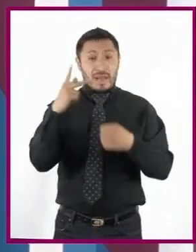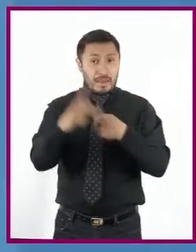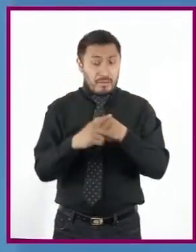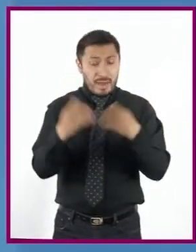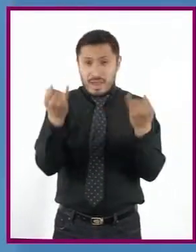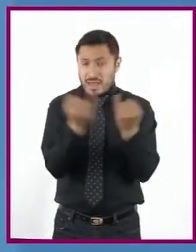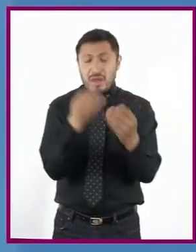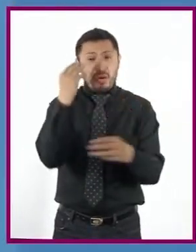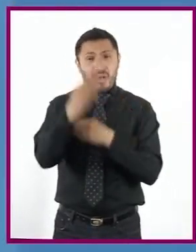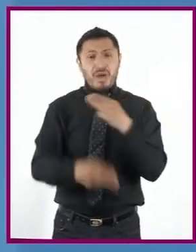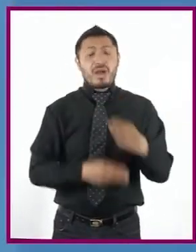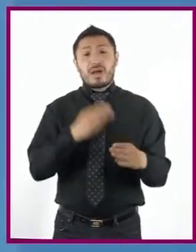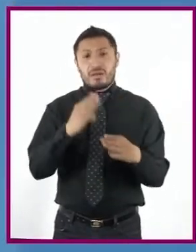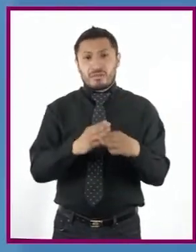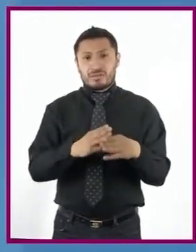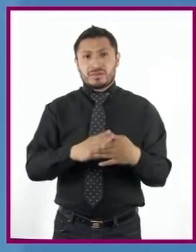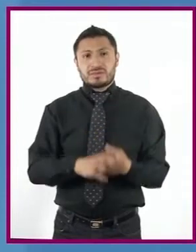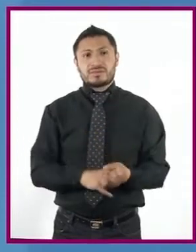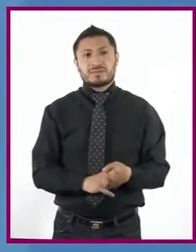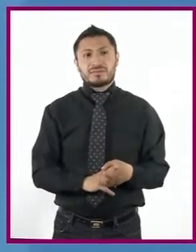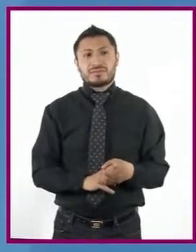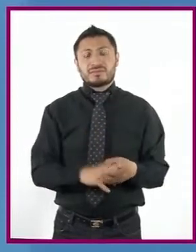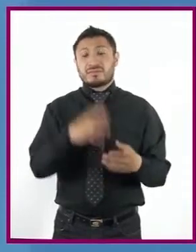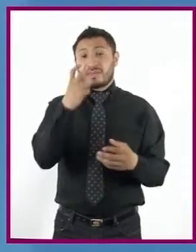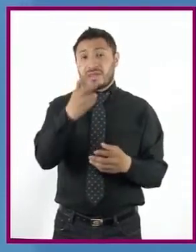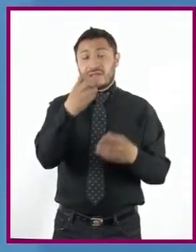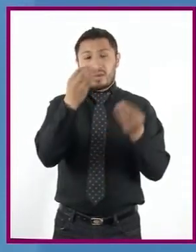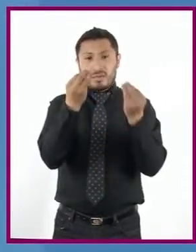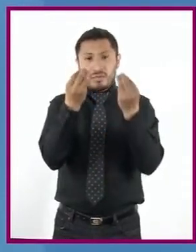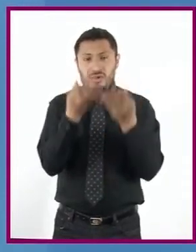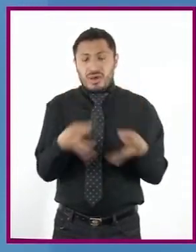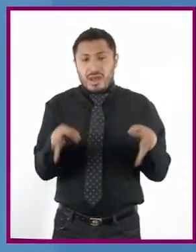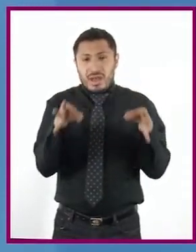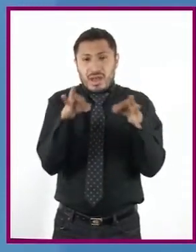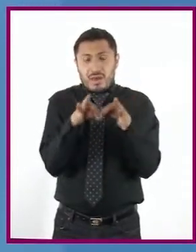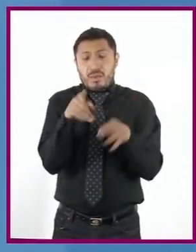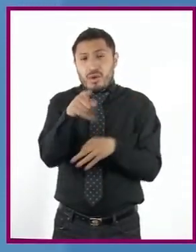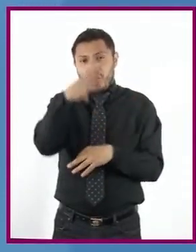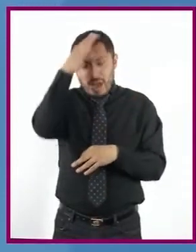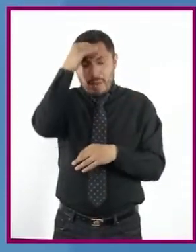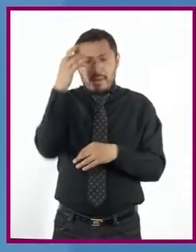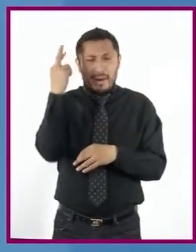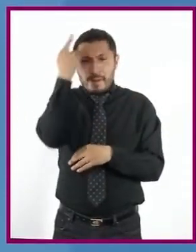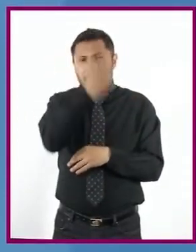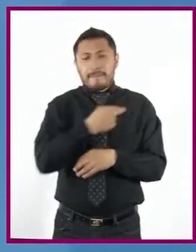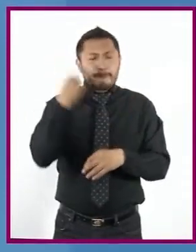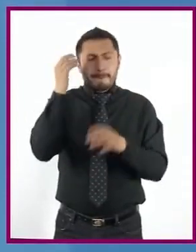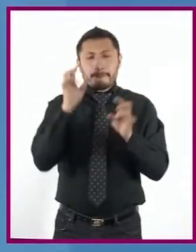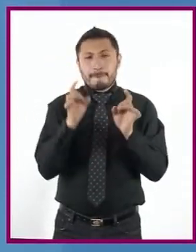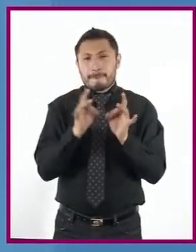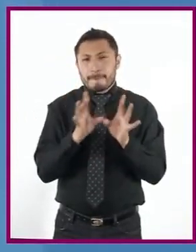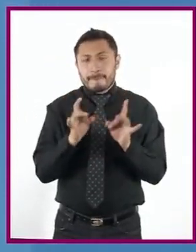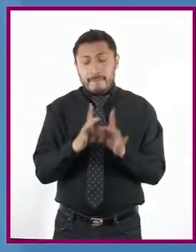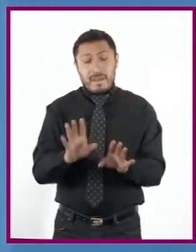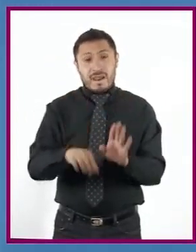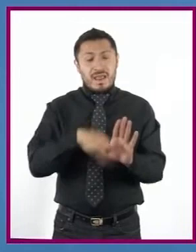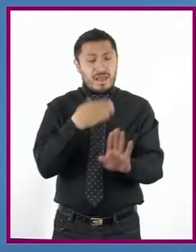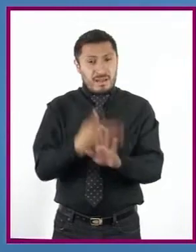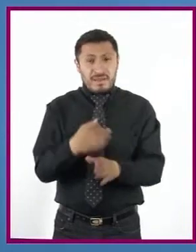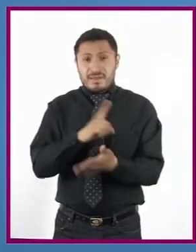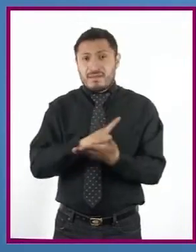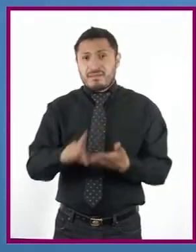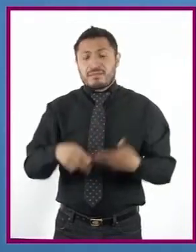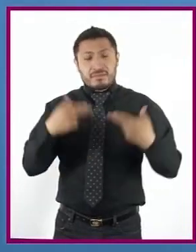mundo. Por ello es importante aprender a analizar las situaciones que dañan los derechos